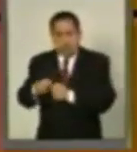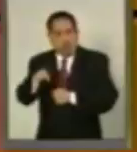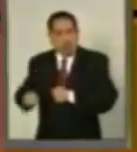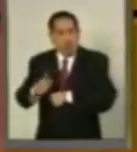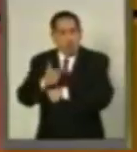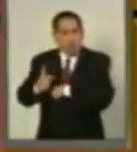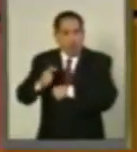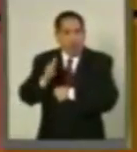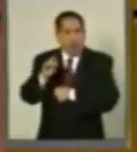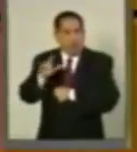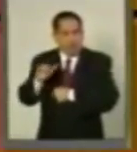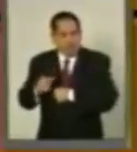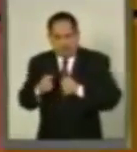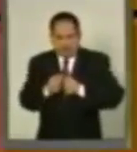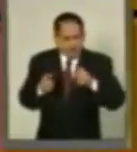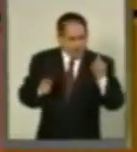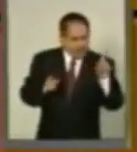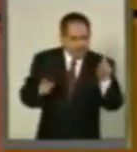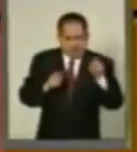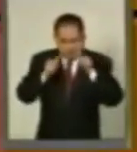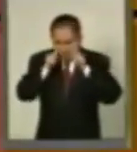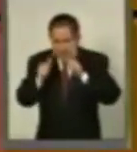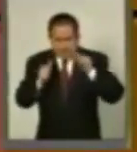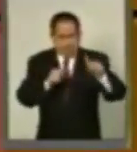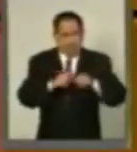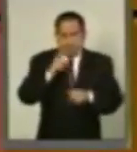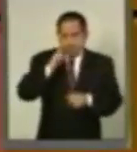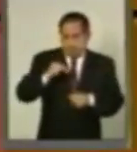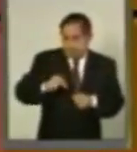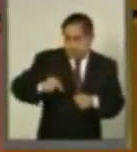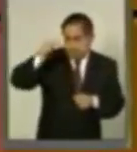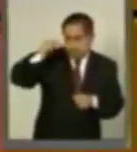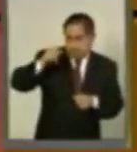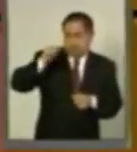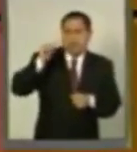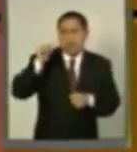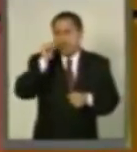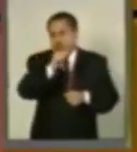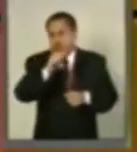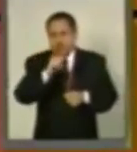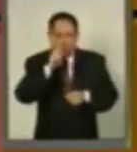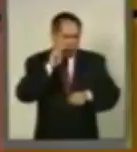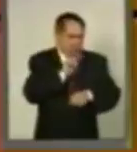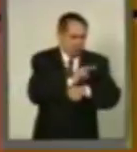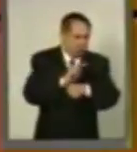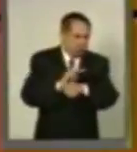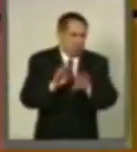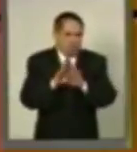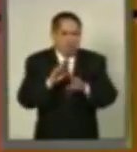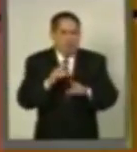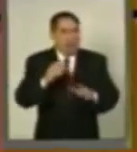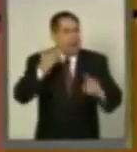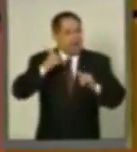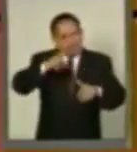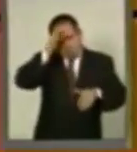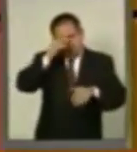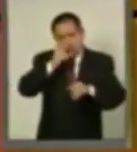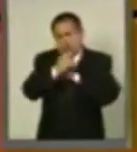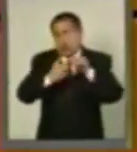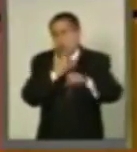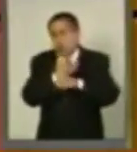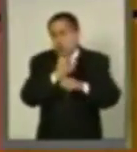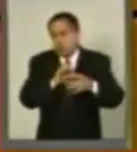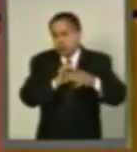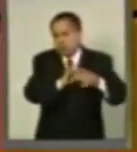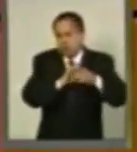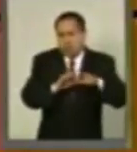retos en esta materia. En el norte se vigiló el cumplimiento de los acuerdos con Estados Unidos